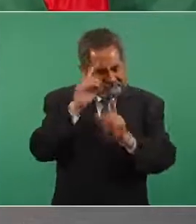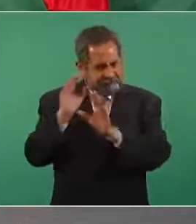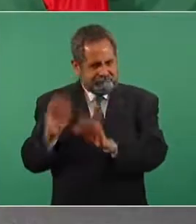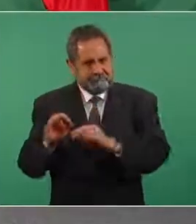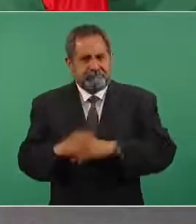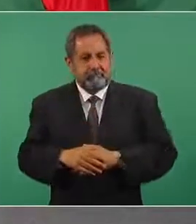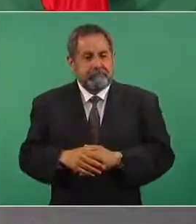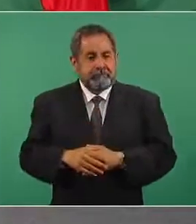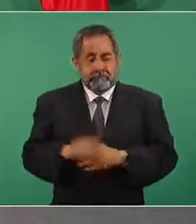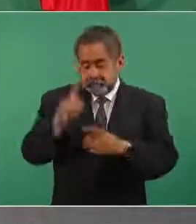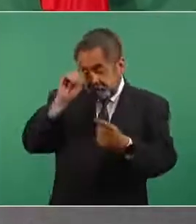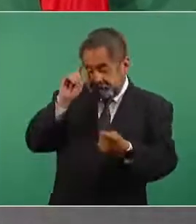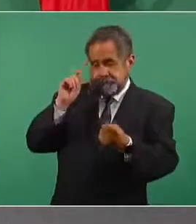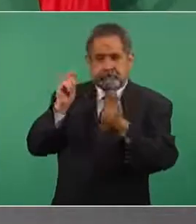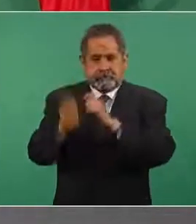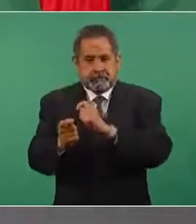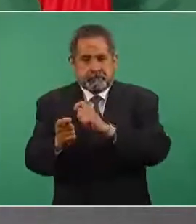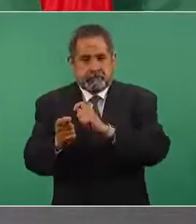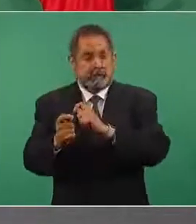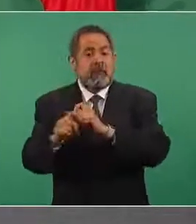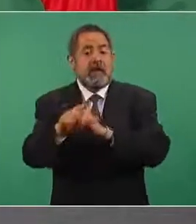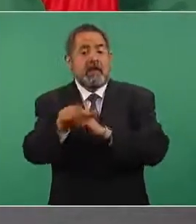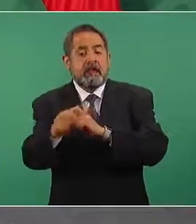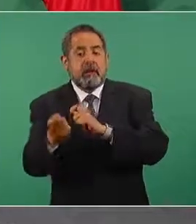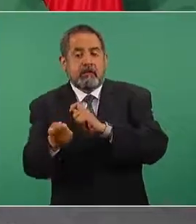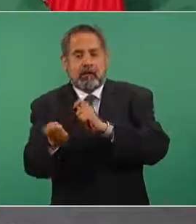puede aniquilar.